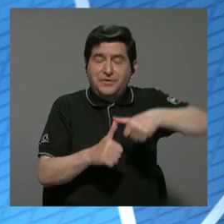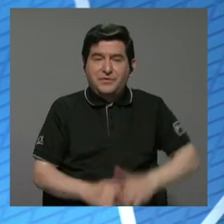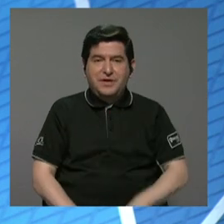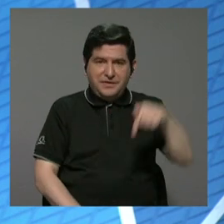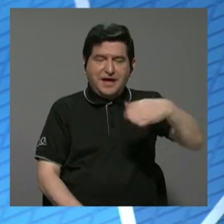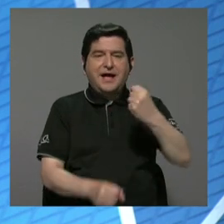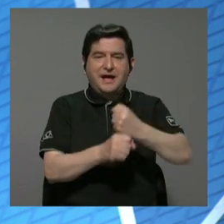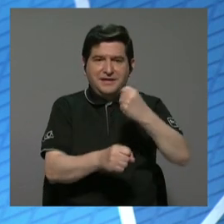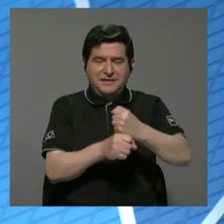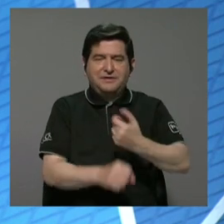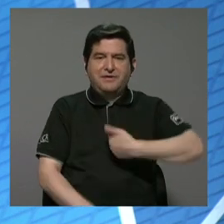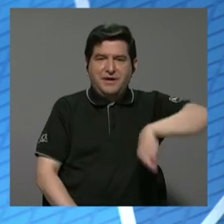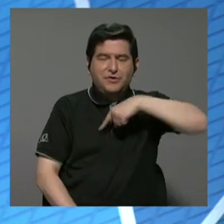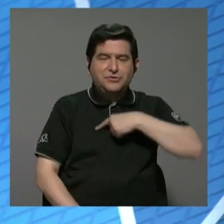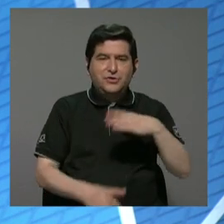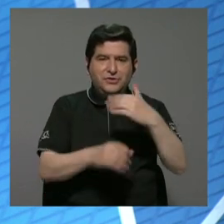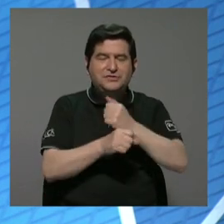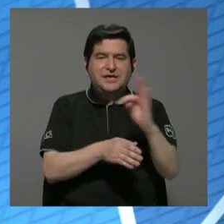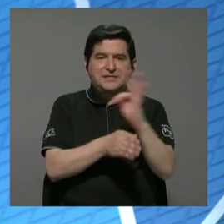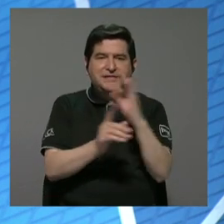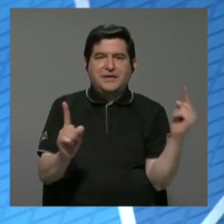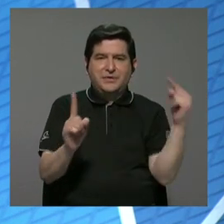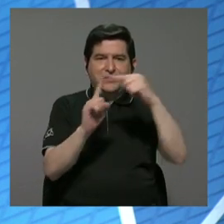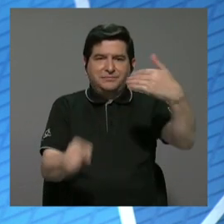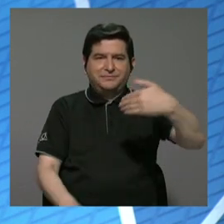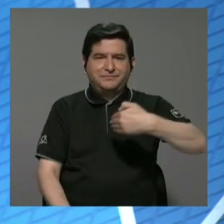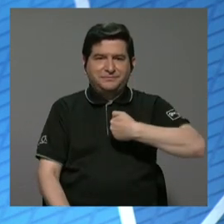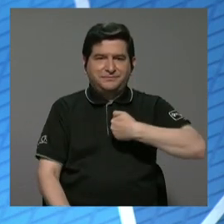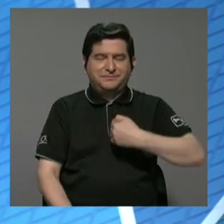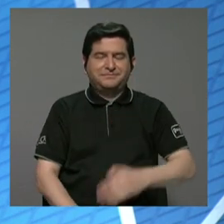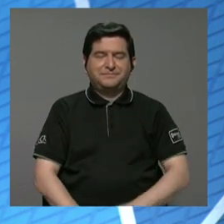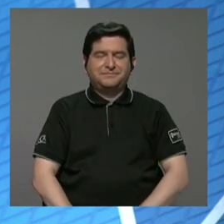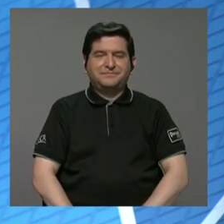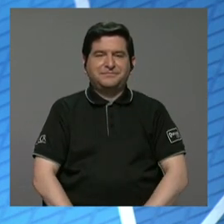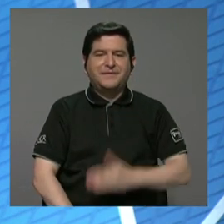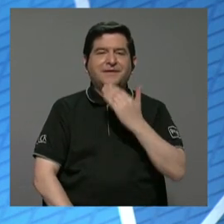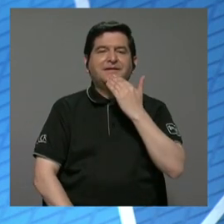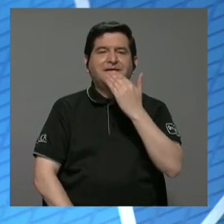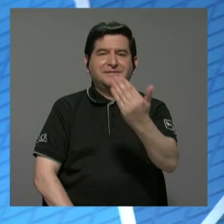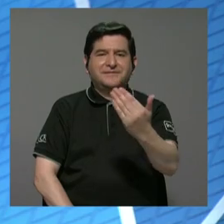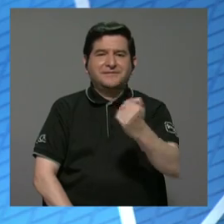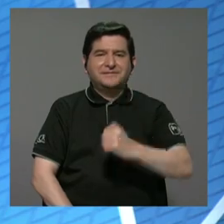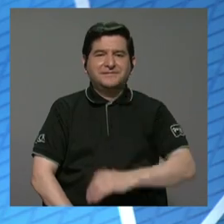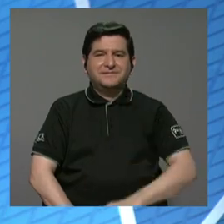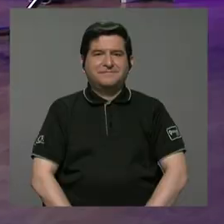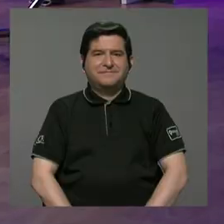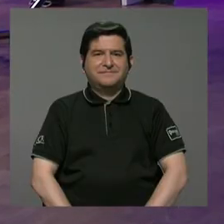que aquí trabajamos para hacer televisión con sentido. Muchas gracias.